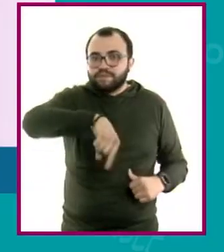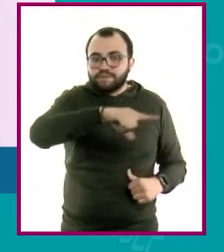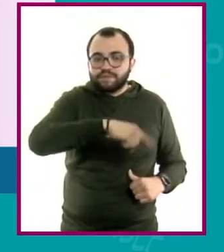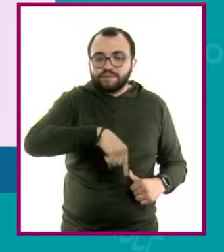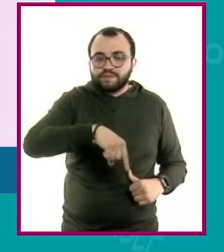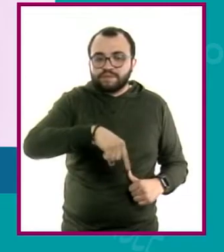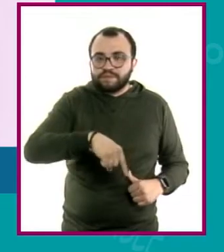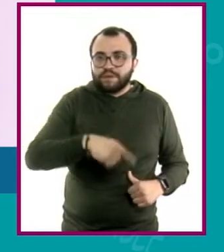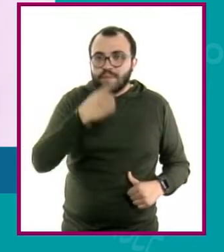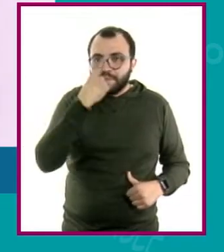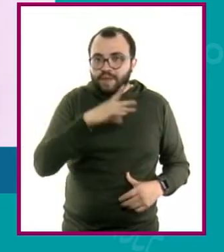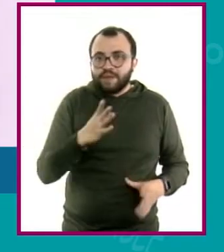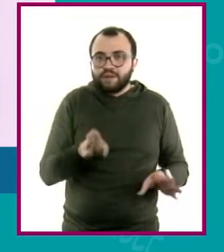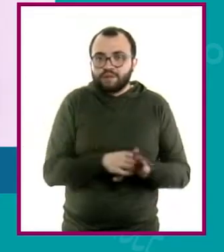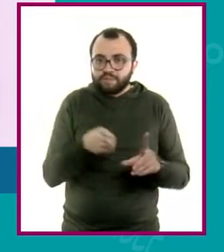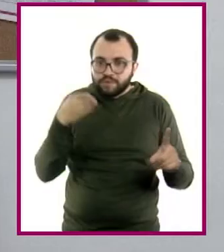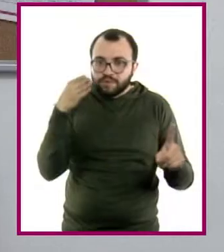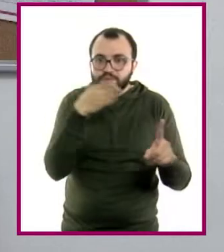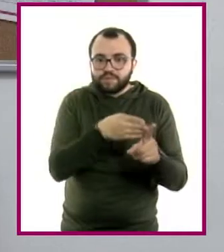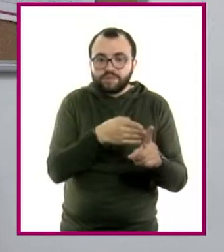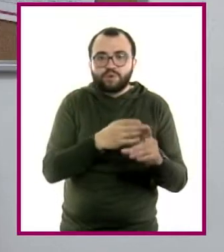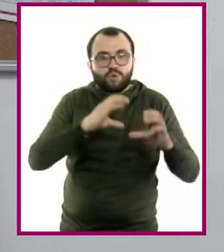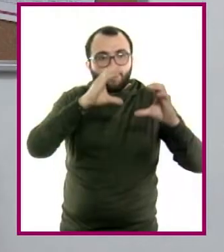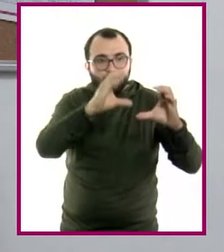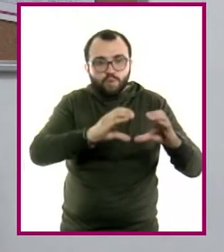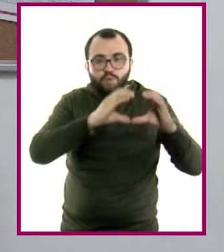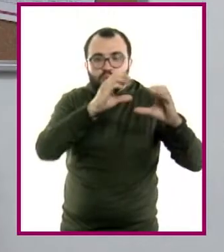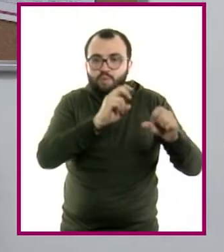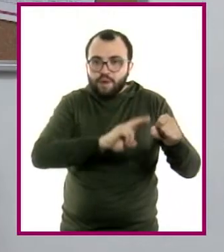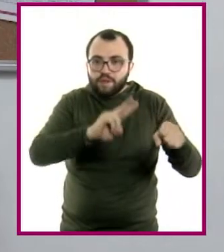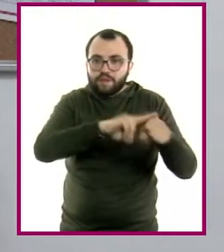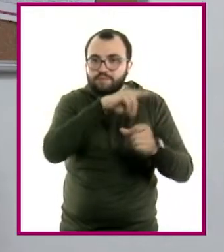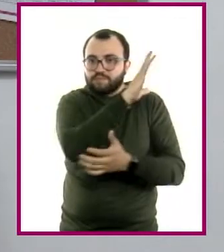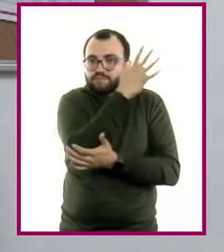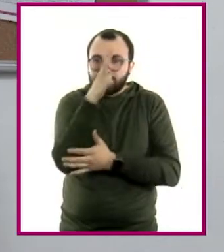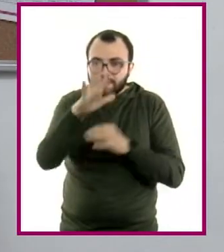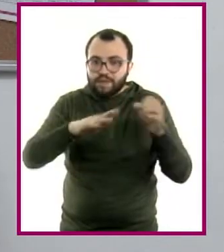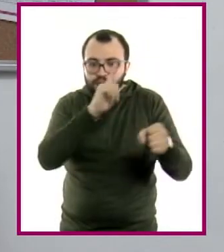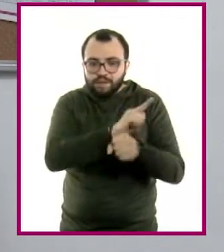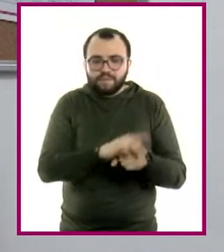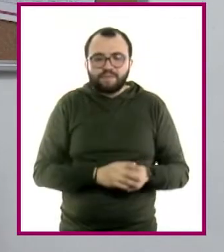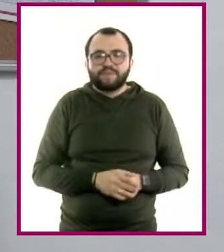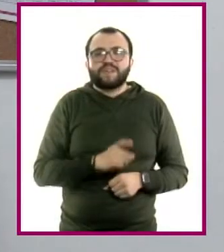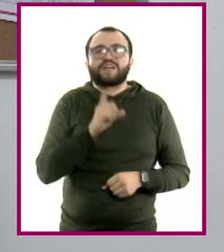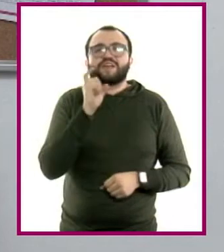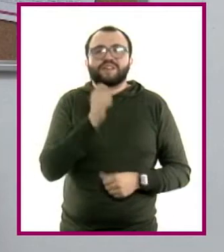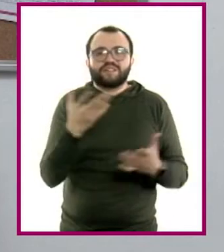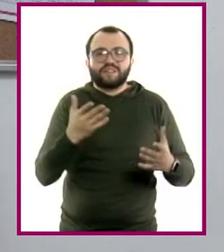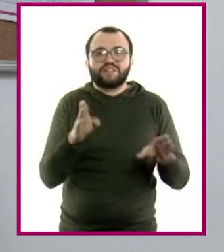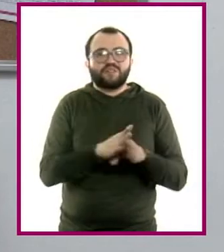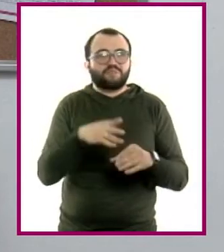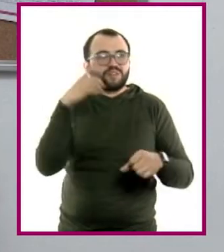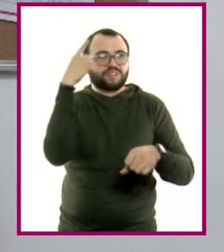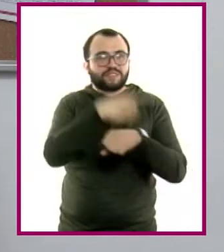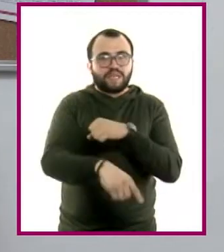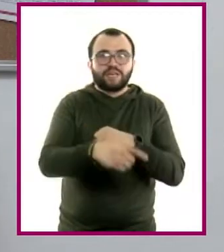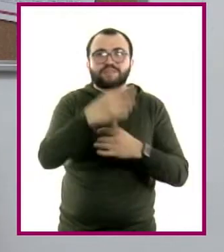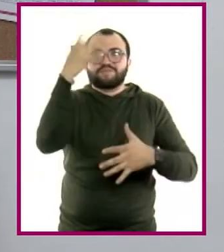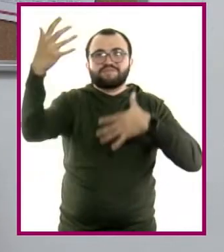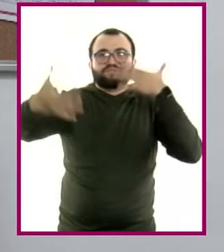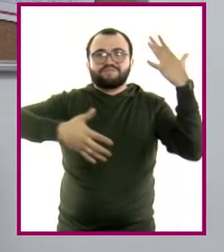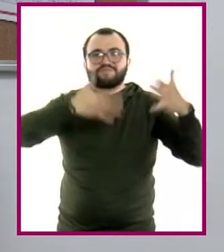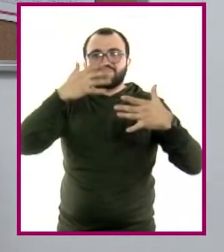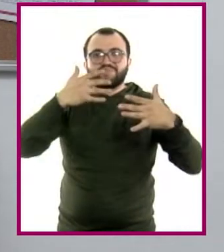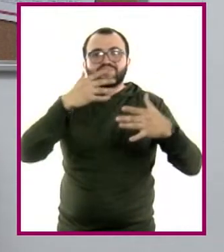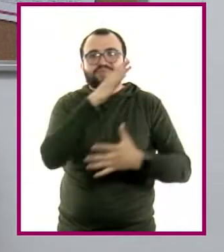sean destinadas con el propósito de conservar el medio ambiente. ¿Qué efectos ocasiona la degradación ambiental en nuestra sociedad? Los efectos